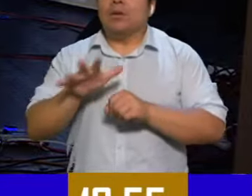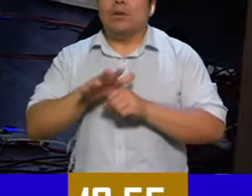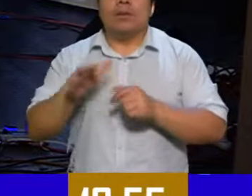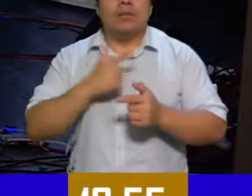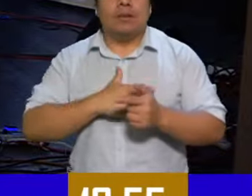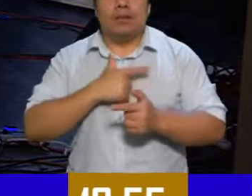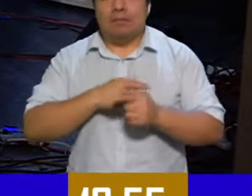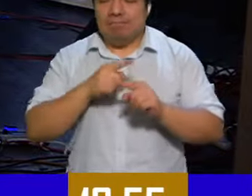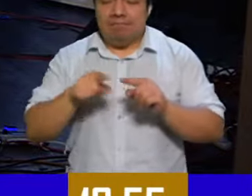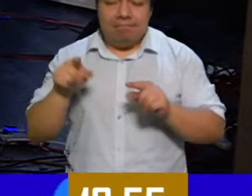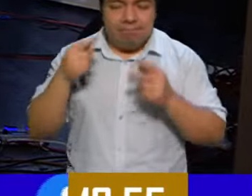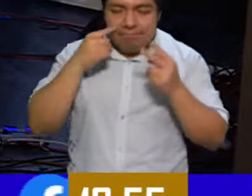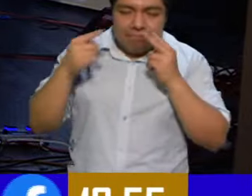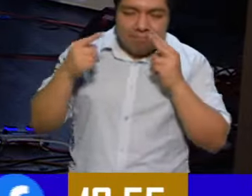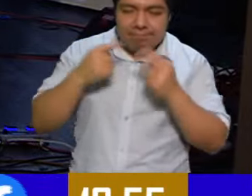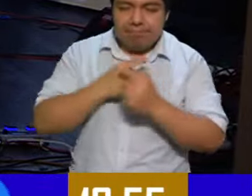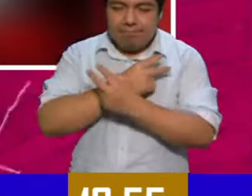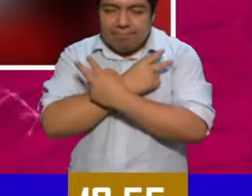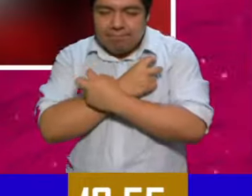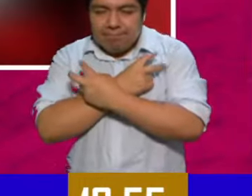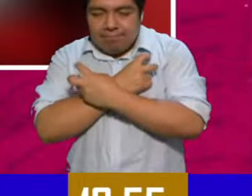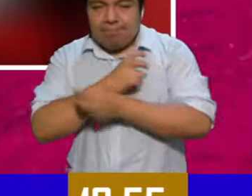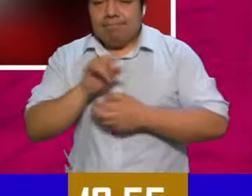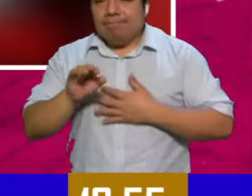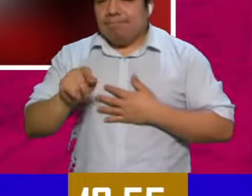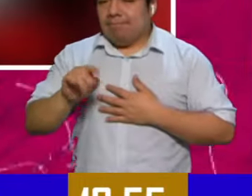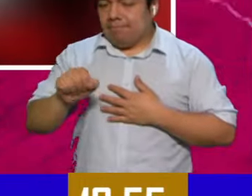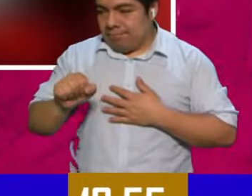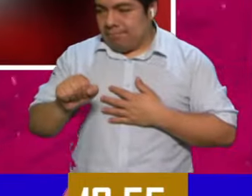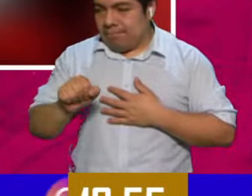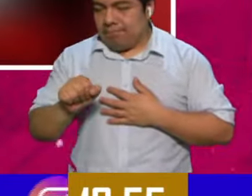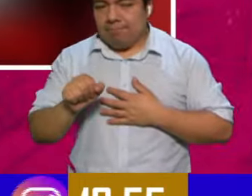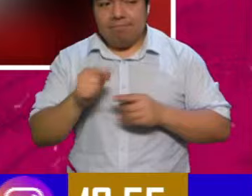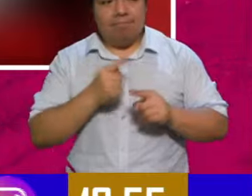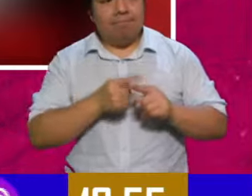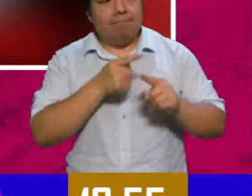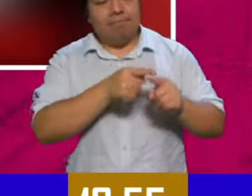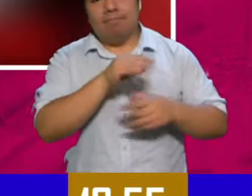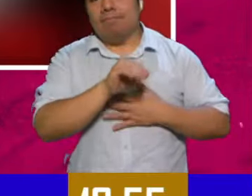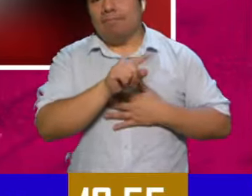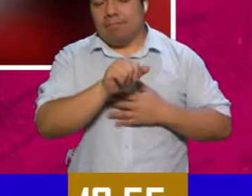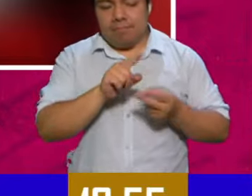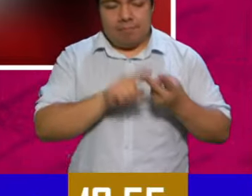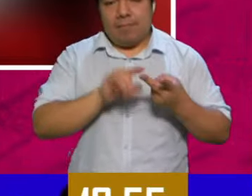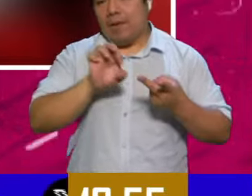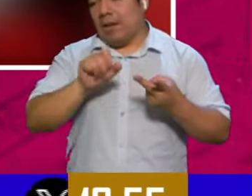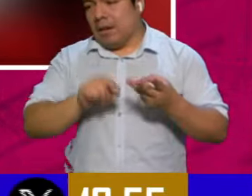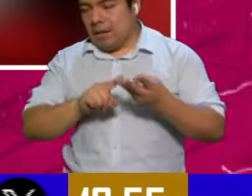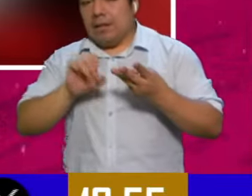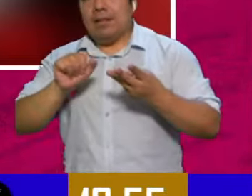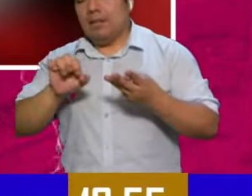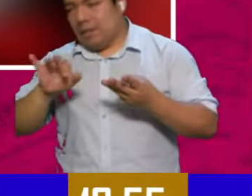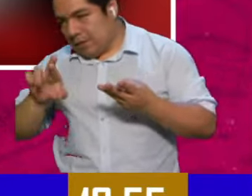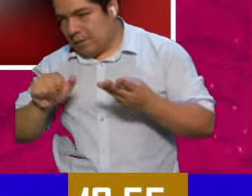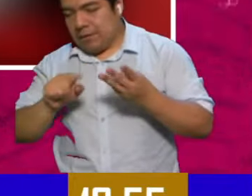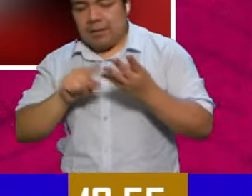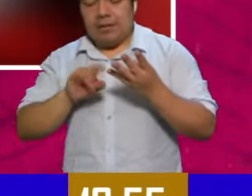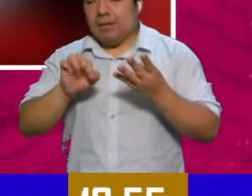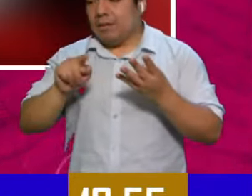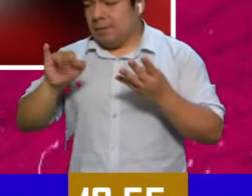los Misfits, porque ya vi las calaveras. ¿Quién me las quiere decir? No. Metallica, Iron Maiden, Slayer,